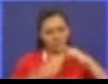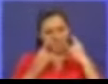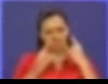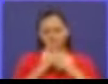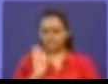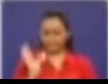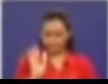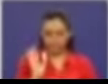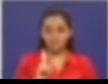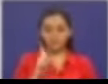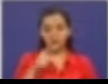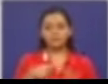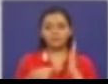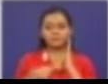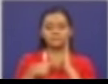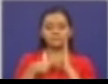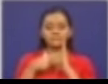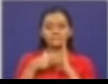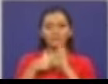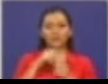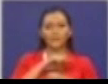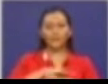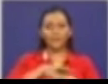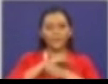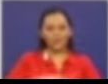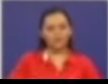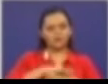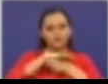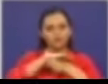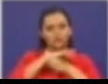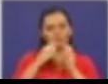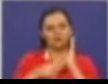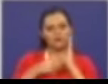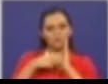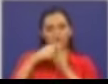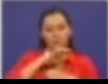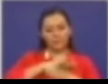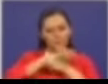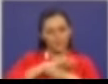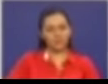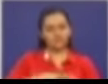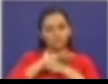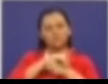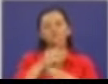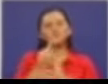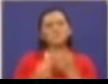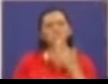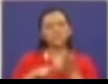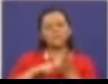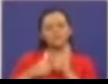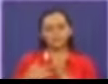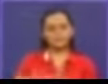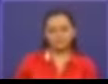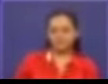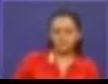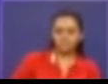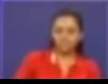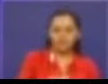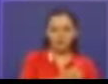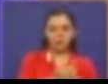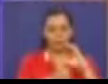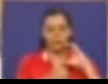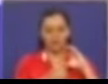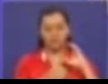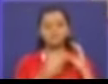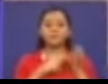presión tributaria. ¿Qué significa presión tributaria? Es lo que se recauda con respecto a la producción,